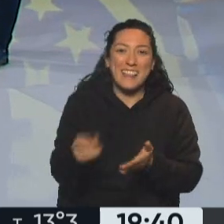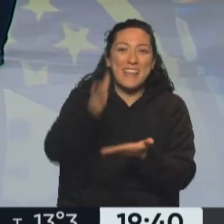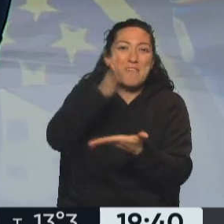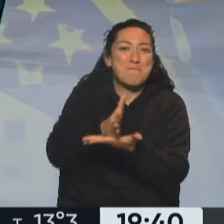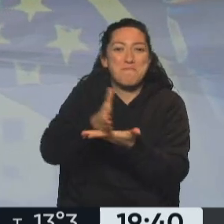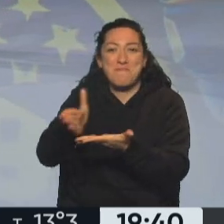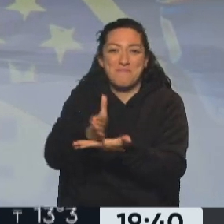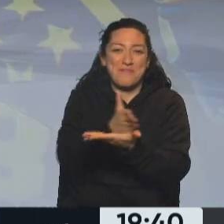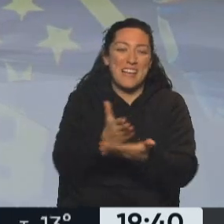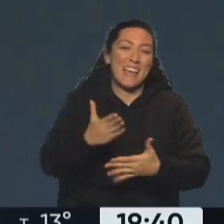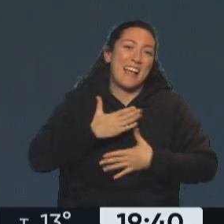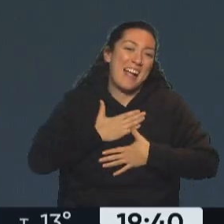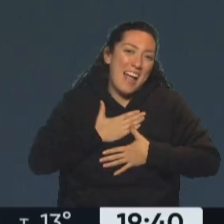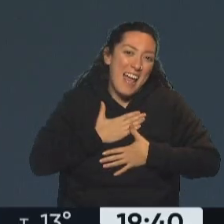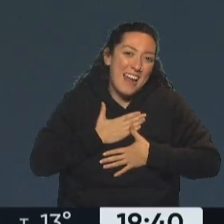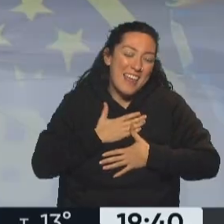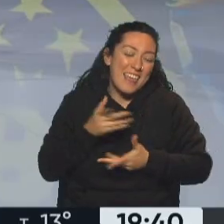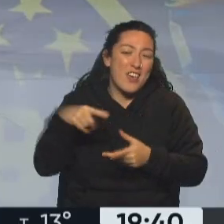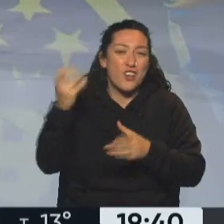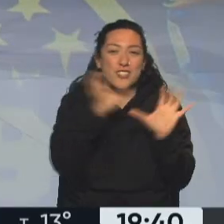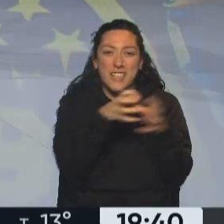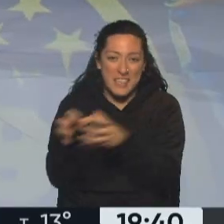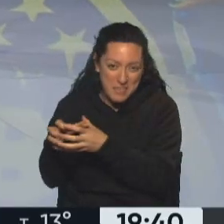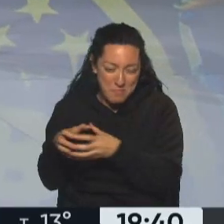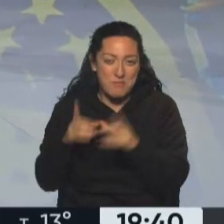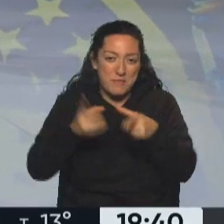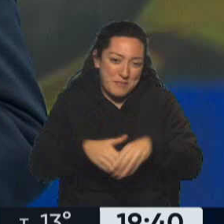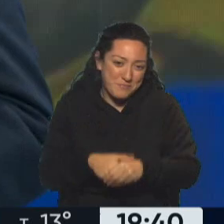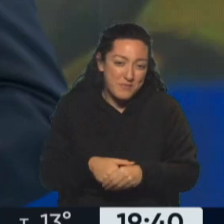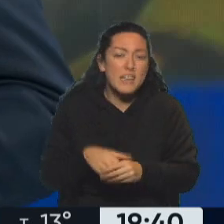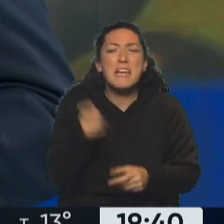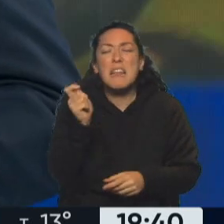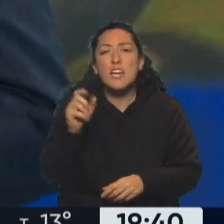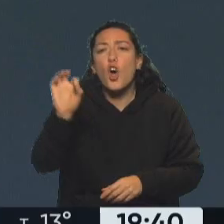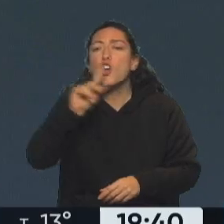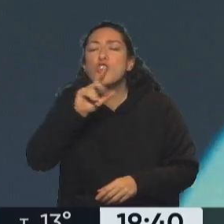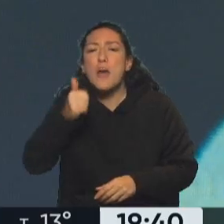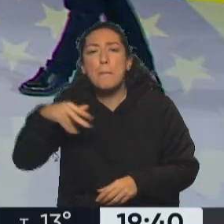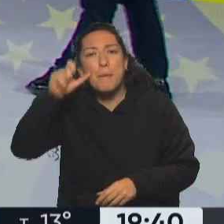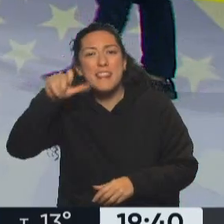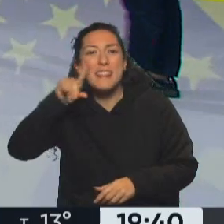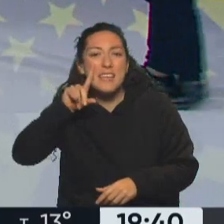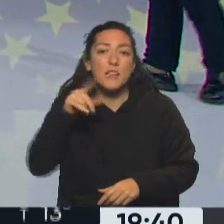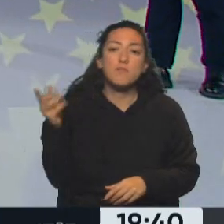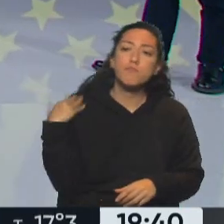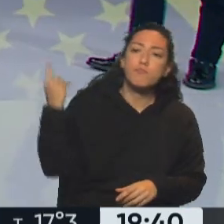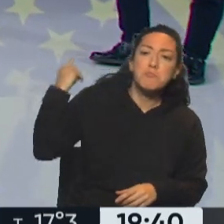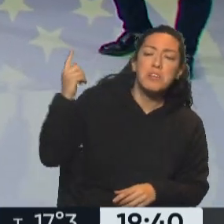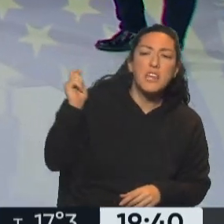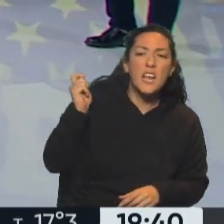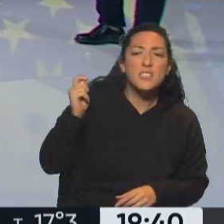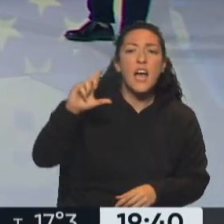Y con cariño y respeto a Atlanta y el resto de los equipos. ¿Quién es este señor? Otamendi. ¿El que está a tu espalda quién es? Edison